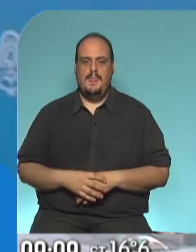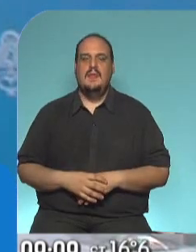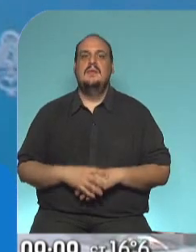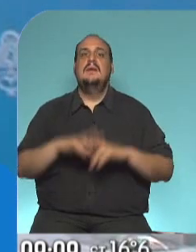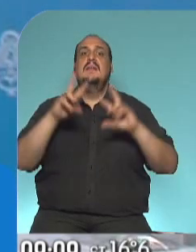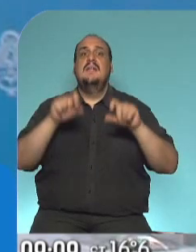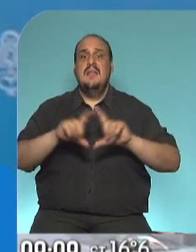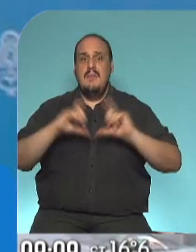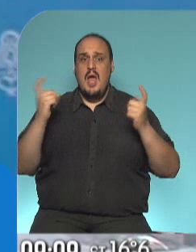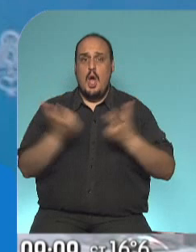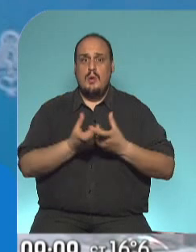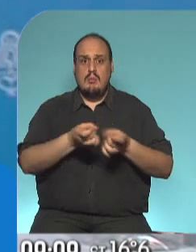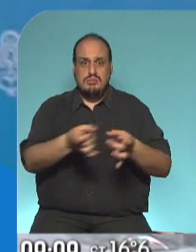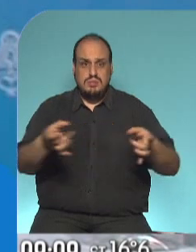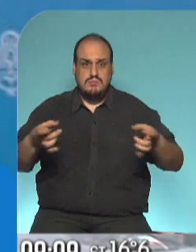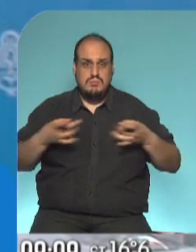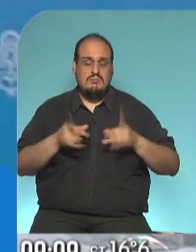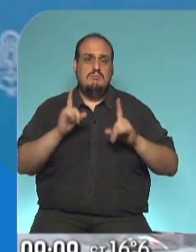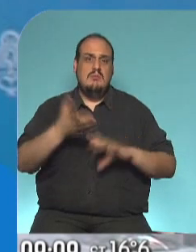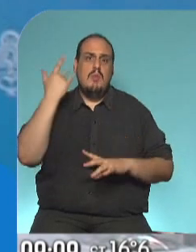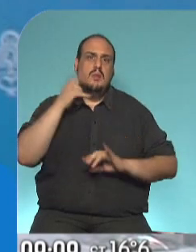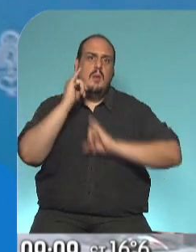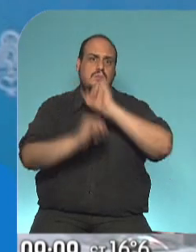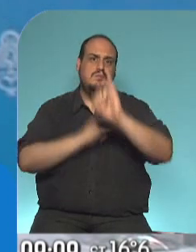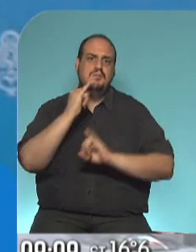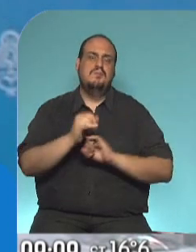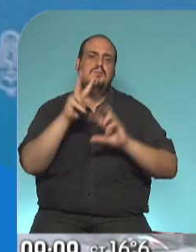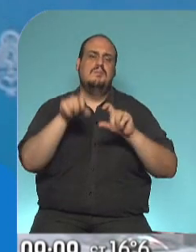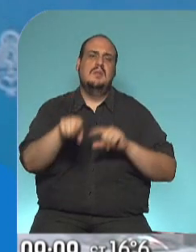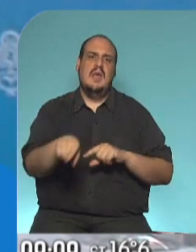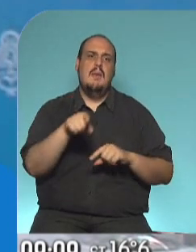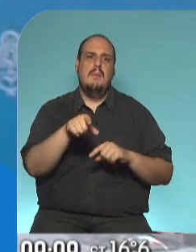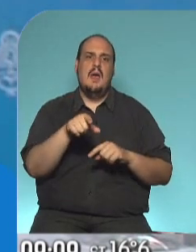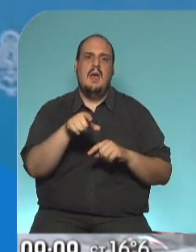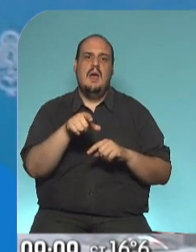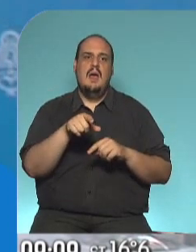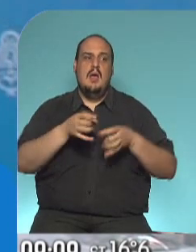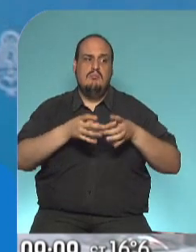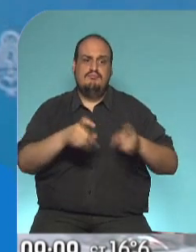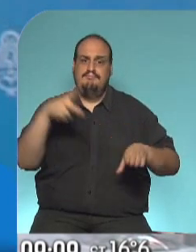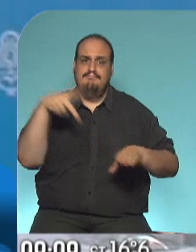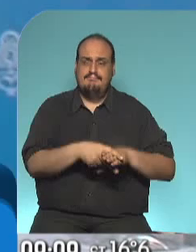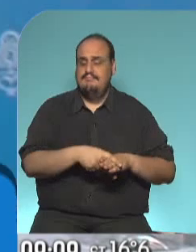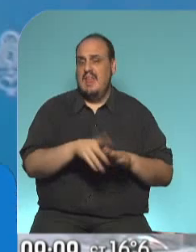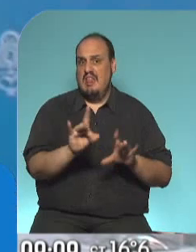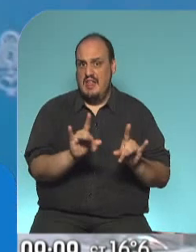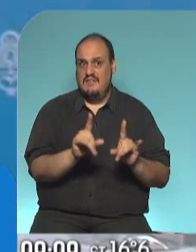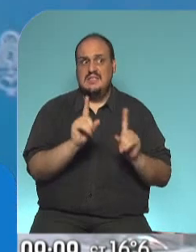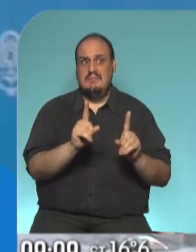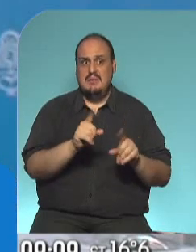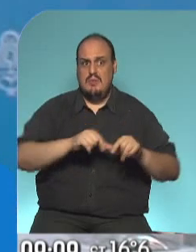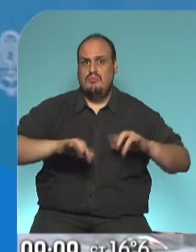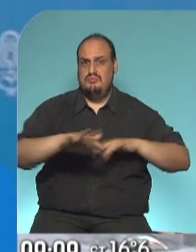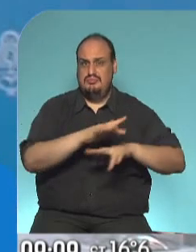áreas de transmisión comunitaria como veníamos diciendo en relación a la dificultad en interrumpir la transmisión comunitaria allí donde se había instalado